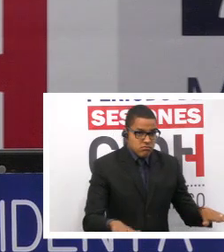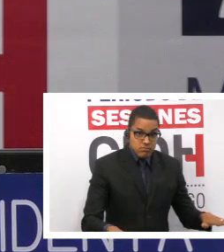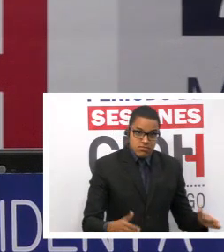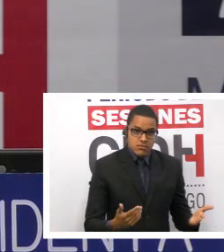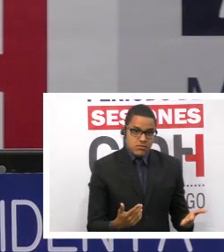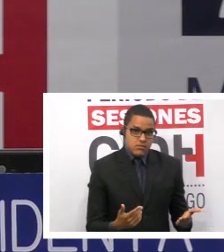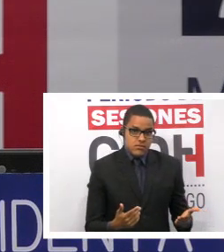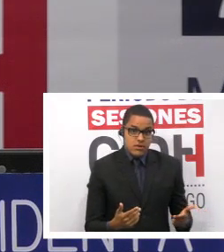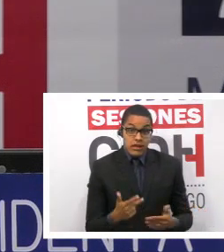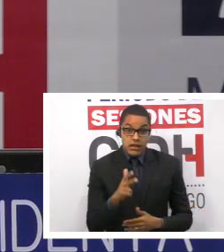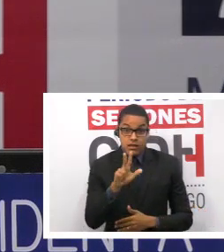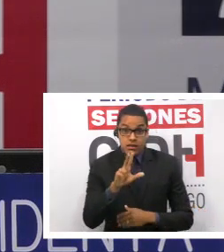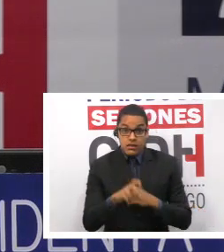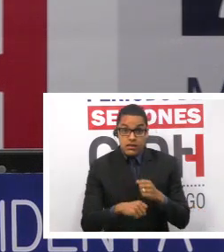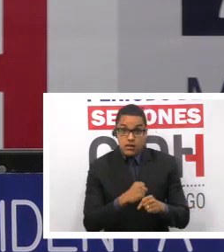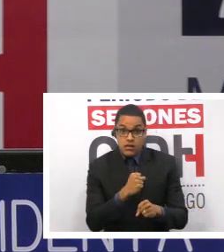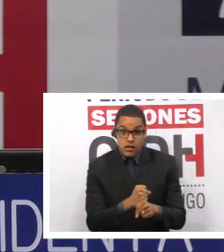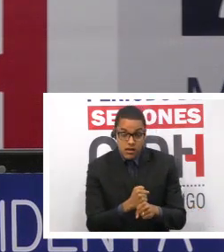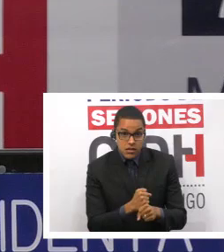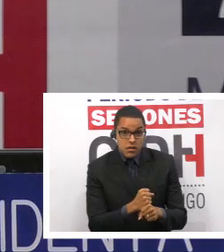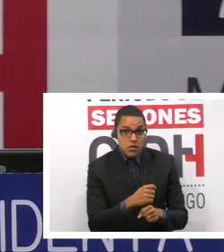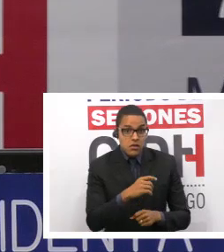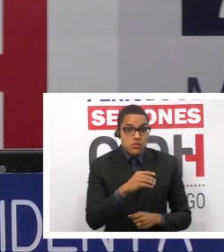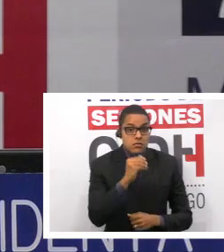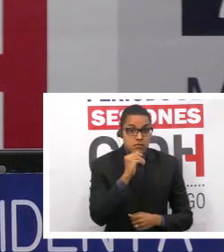we get you